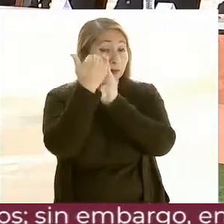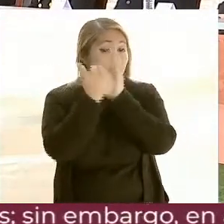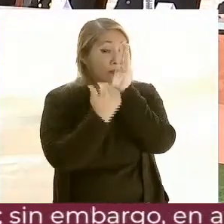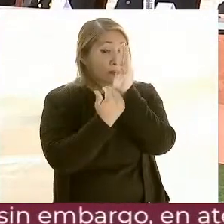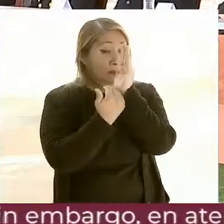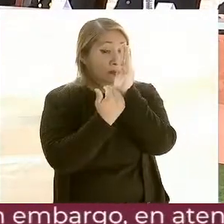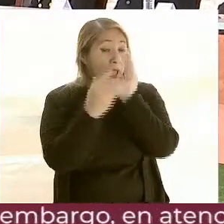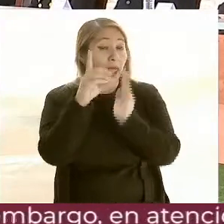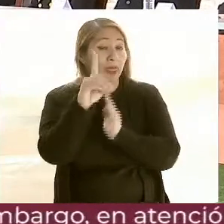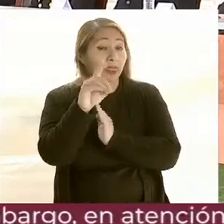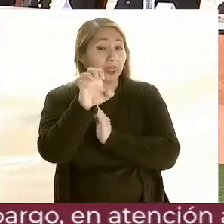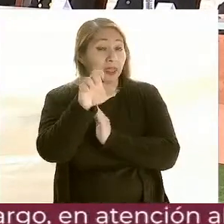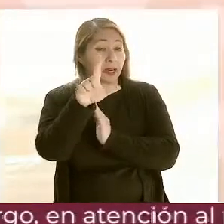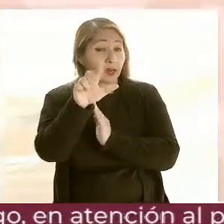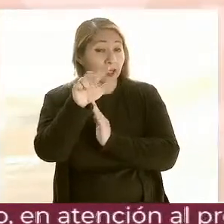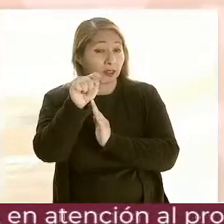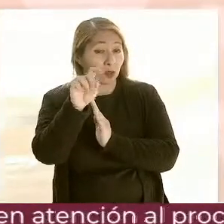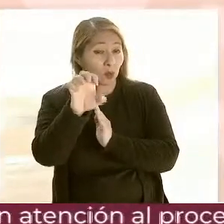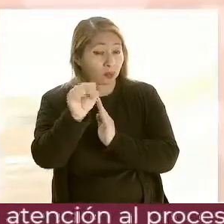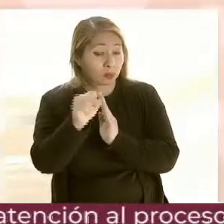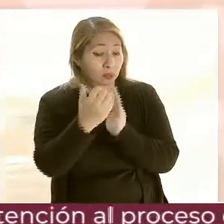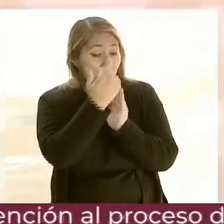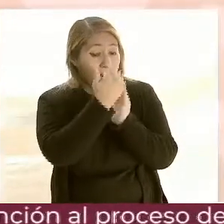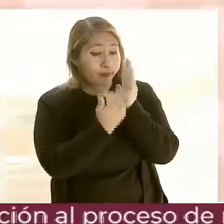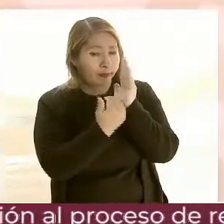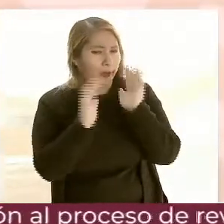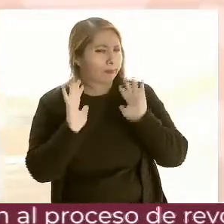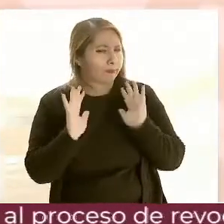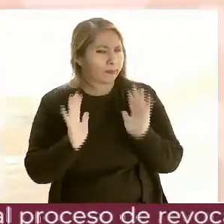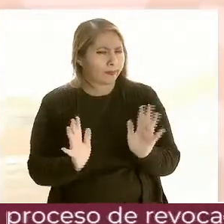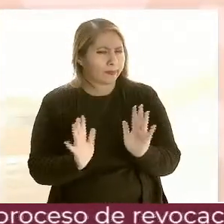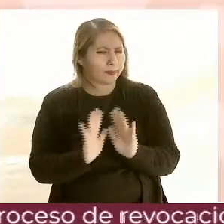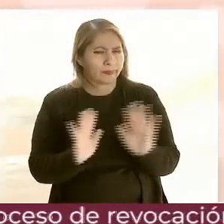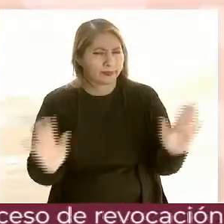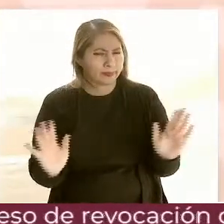los delitos y que ya